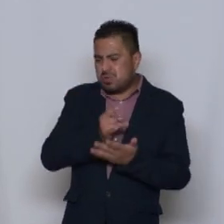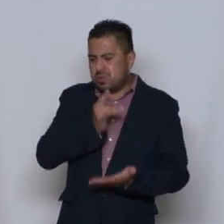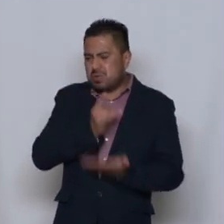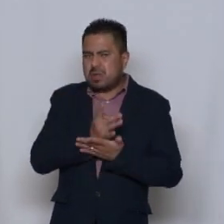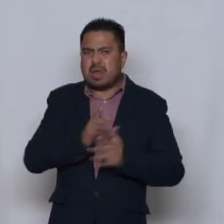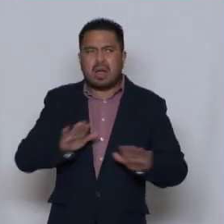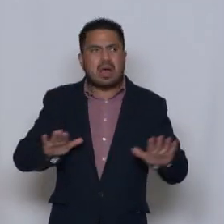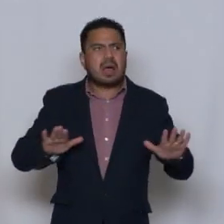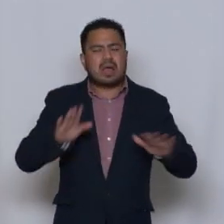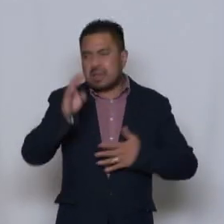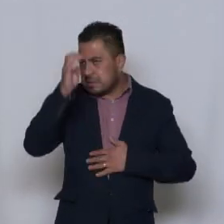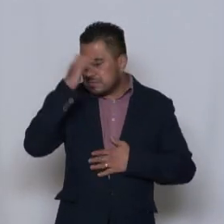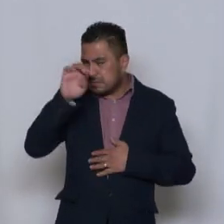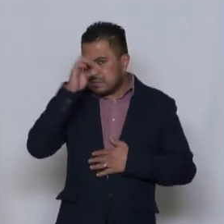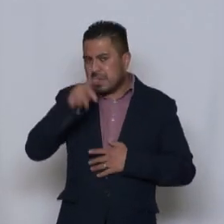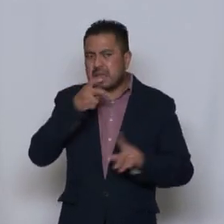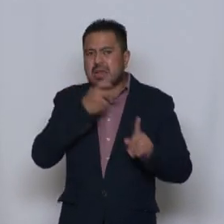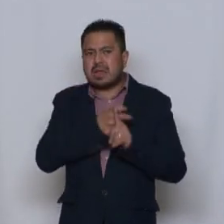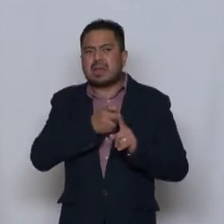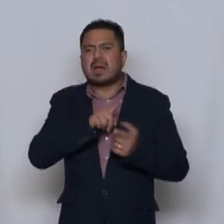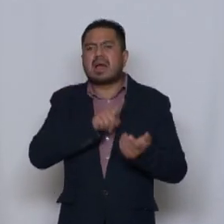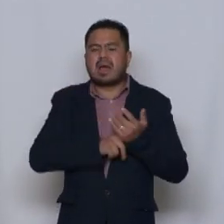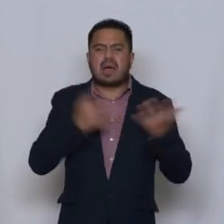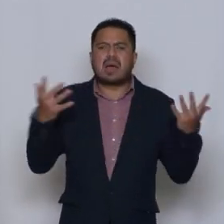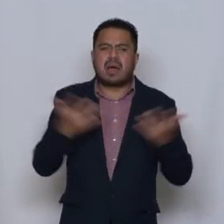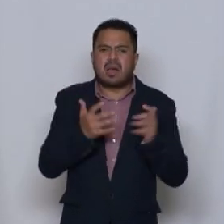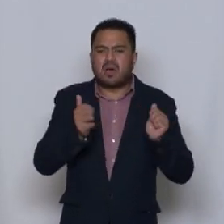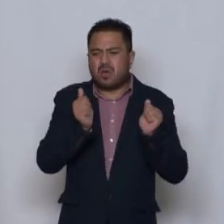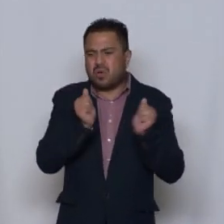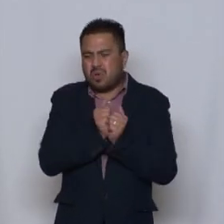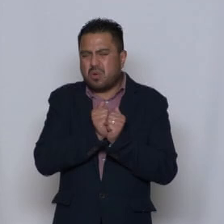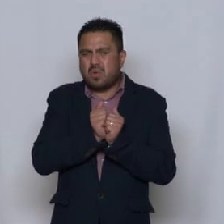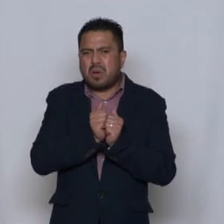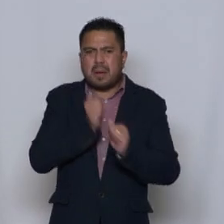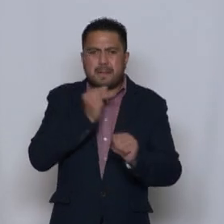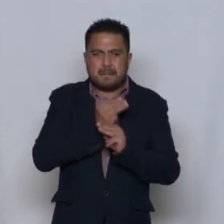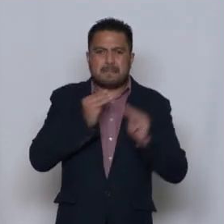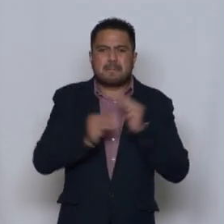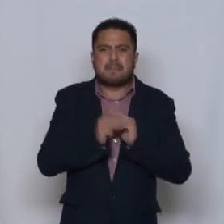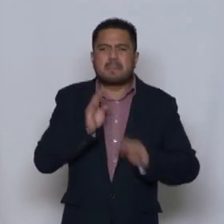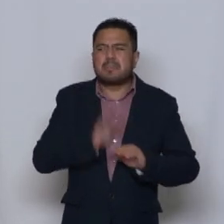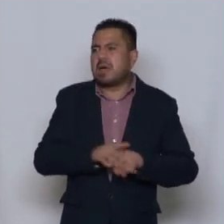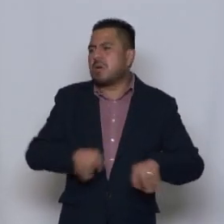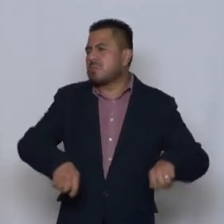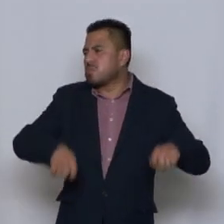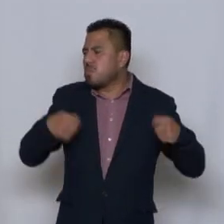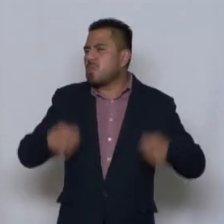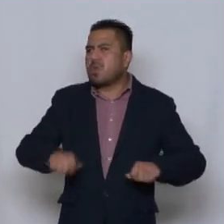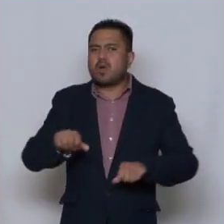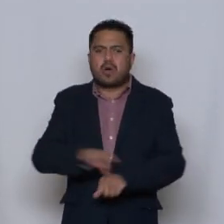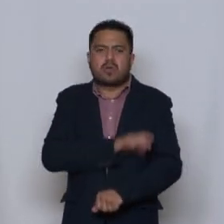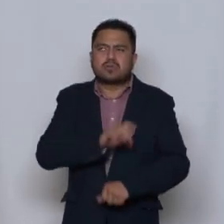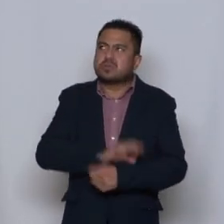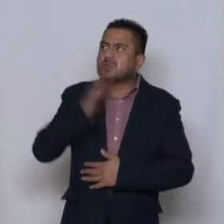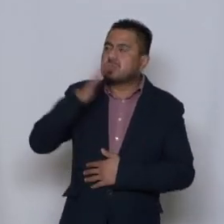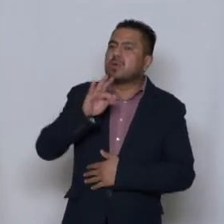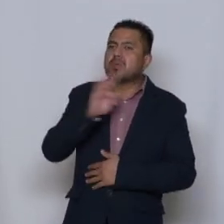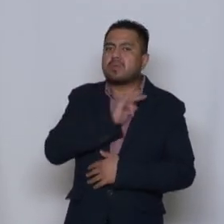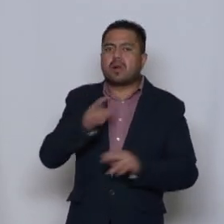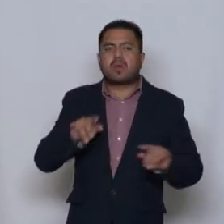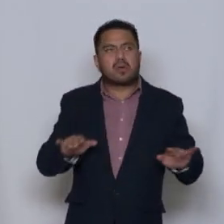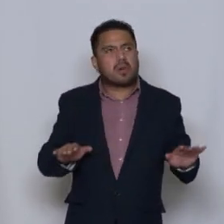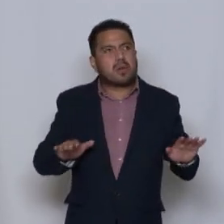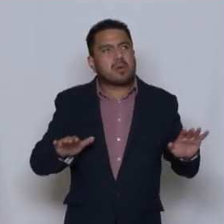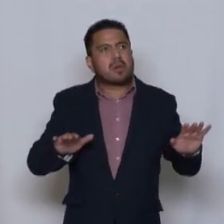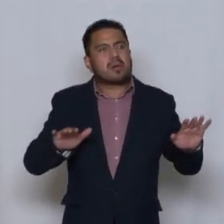avión experimental que fue hecho con materiales muy ligeros y con energía solar, que pudo mantener un